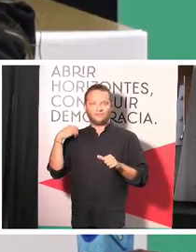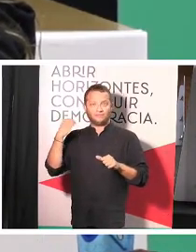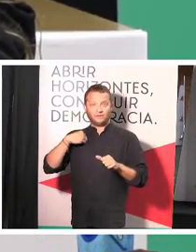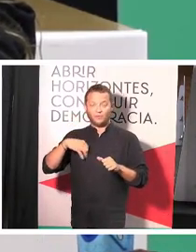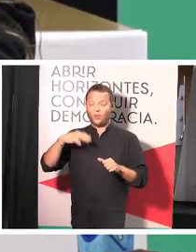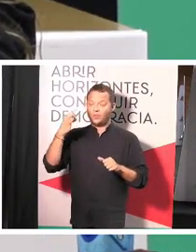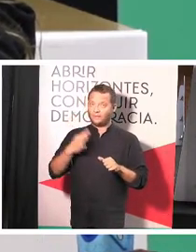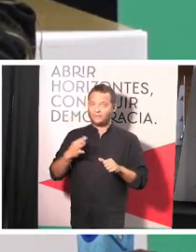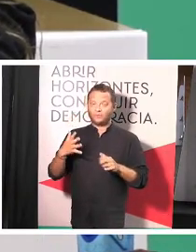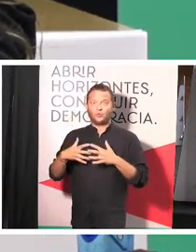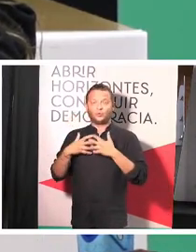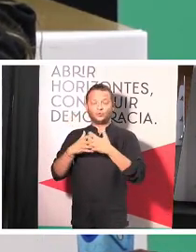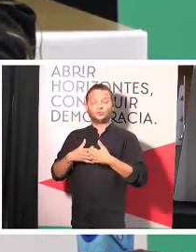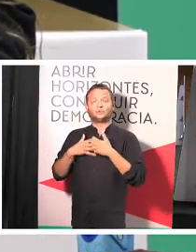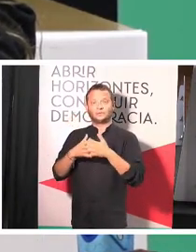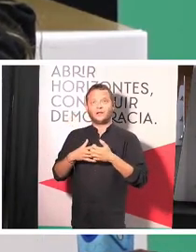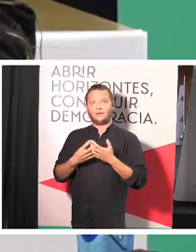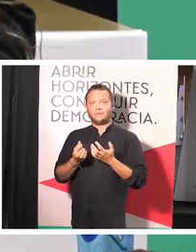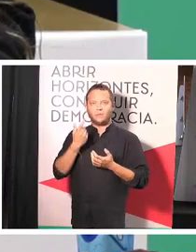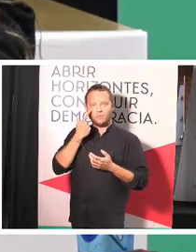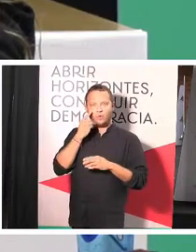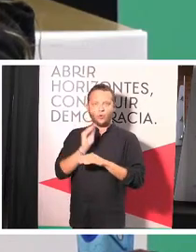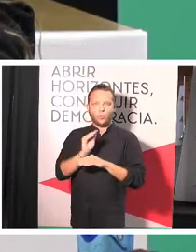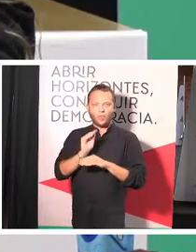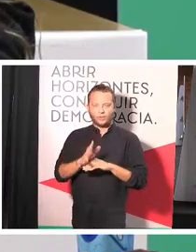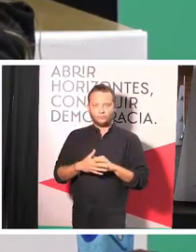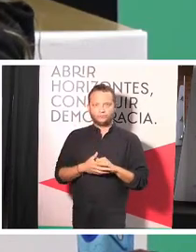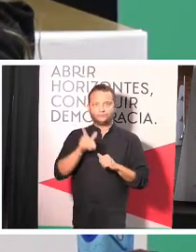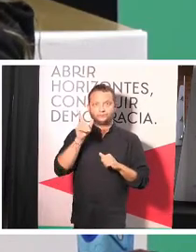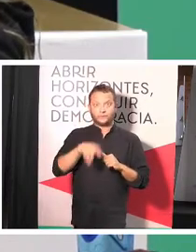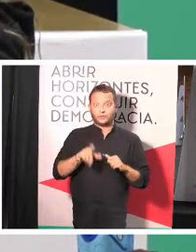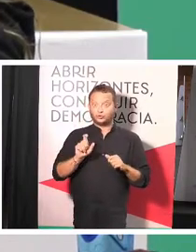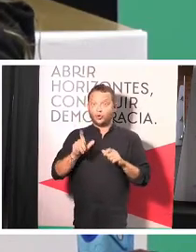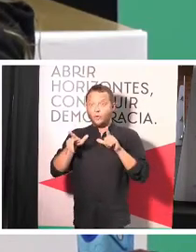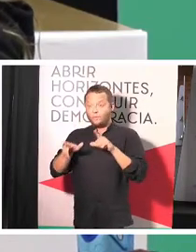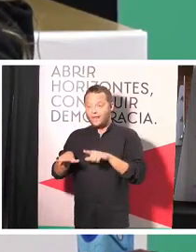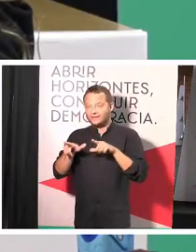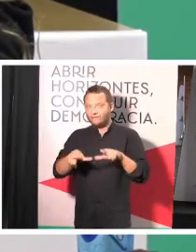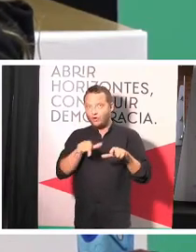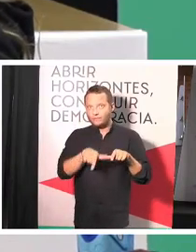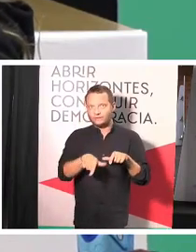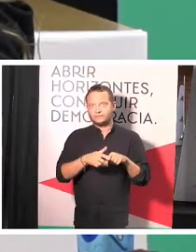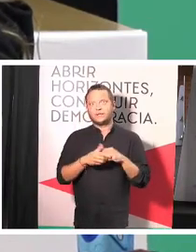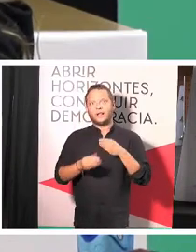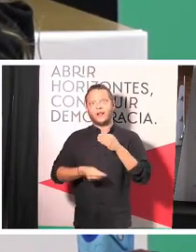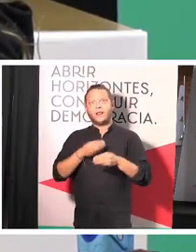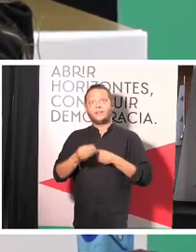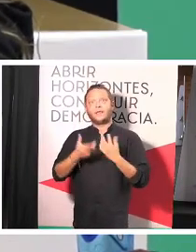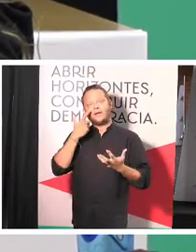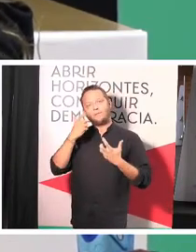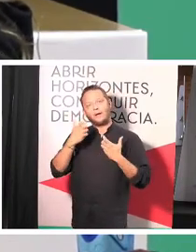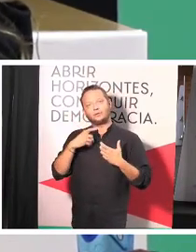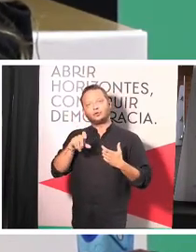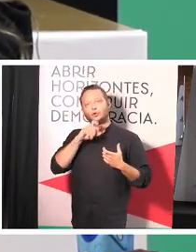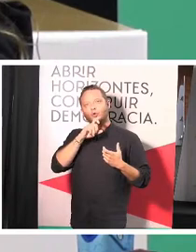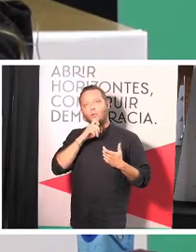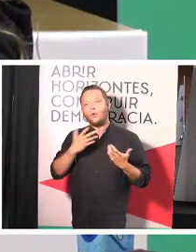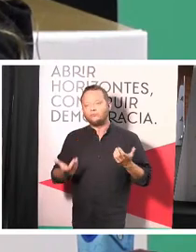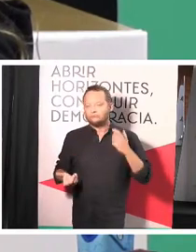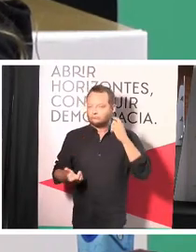en lo que tenemos que poner mucho ojo, y no solo cómo estas plataformas, qué impacto tienen, cómo